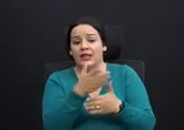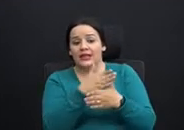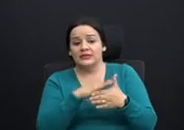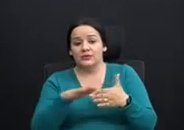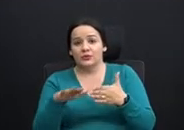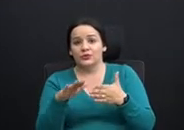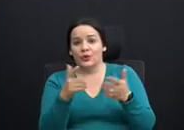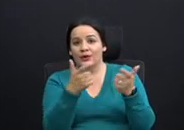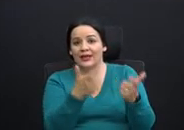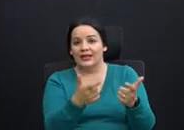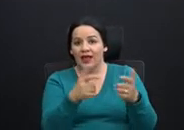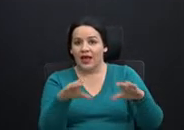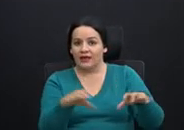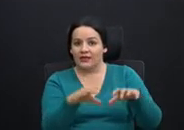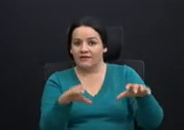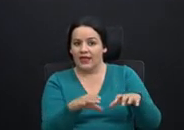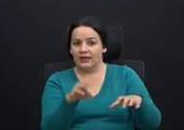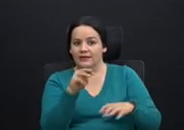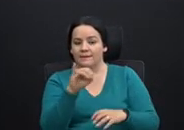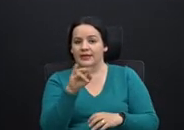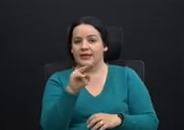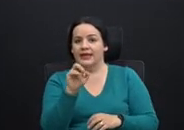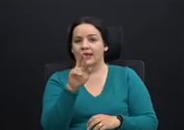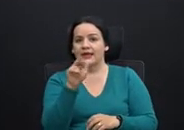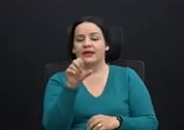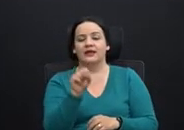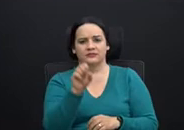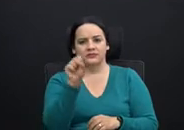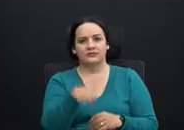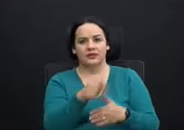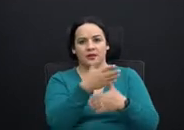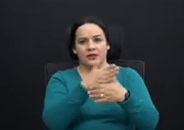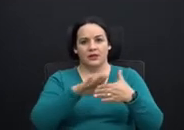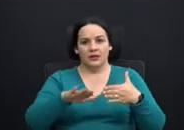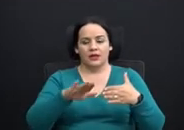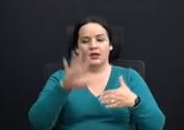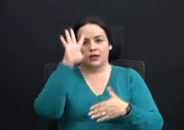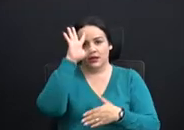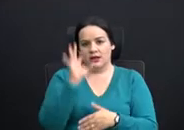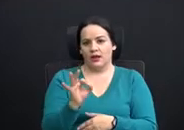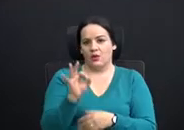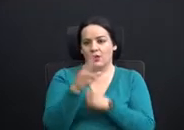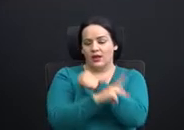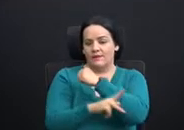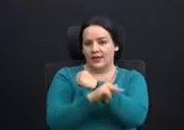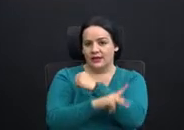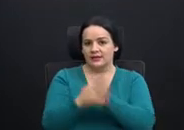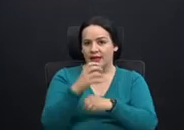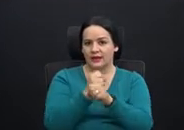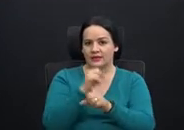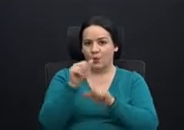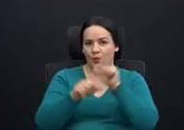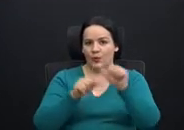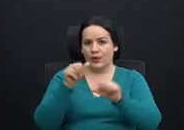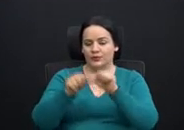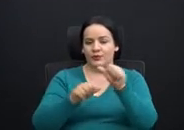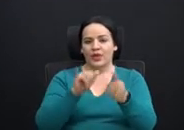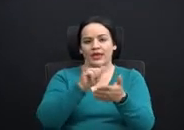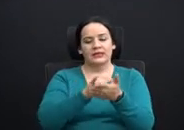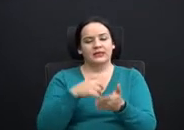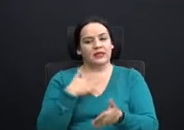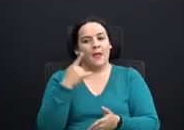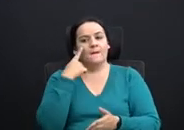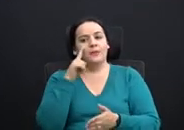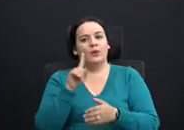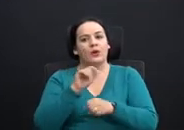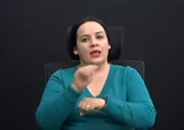riqueza de las actividades mineras sean distribuidas. Y creo yo que el país hace un esfuerzo en ese sentido con lo que ha establecido para